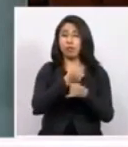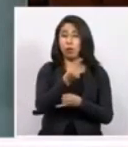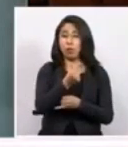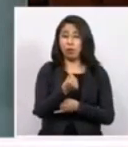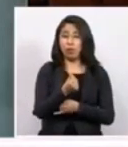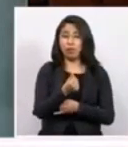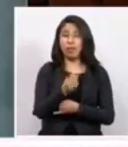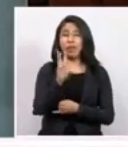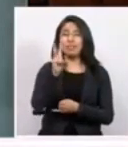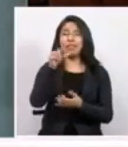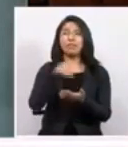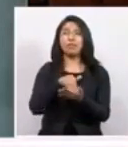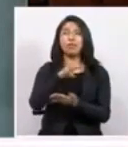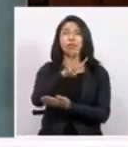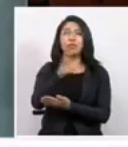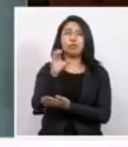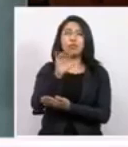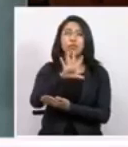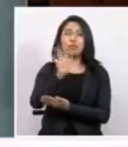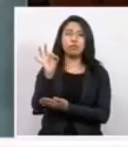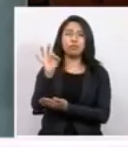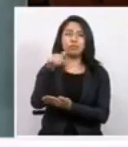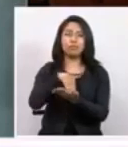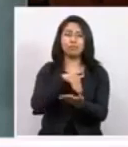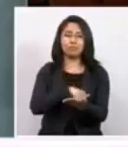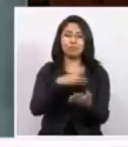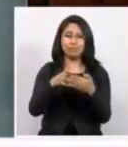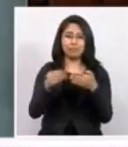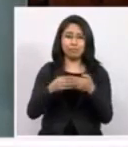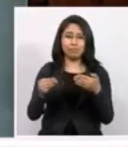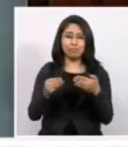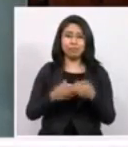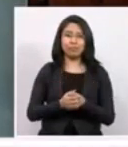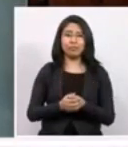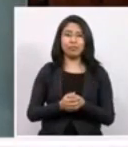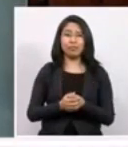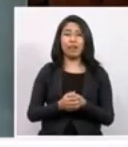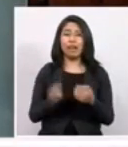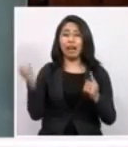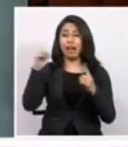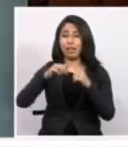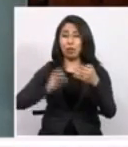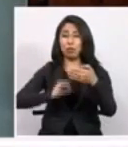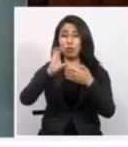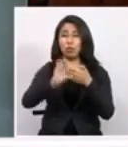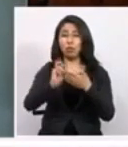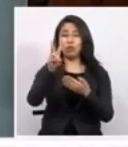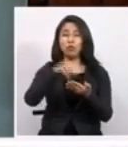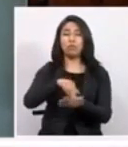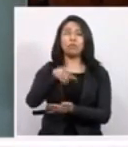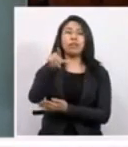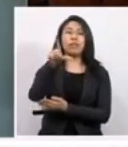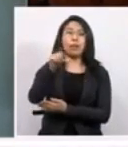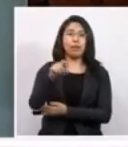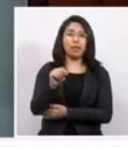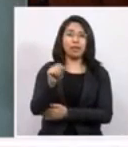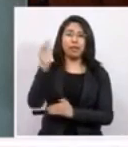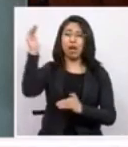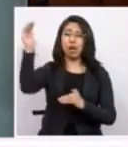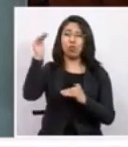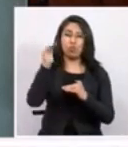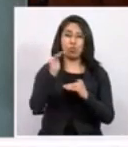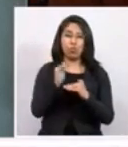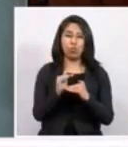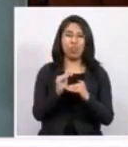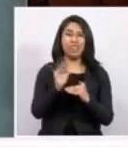en 6.459 millones de dólares y a octubre de este año se encuentran en